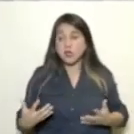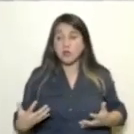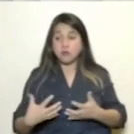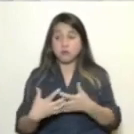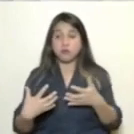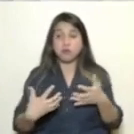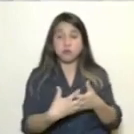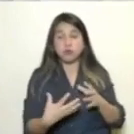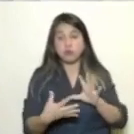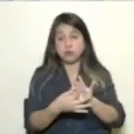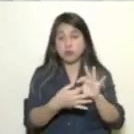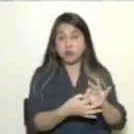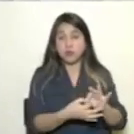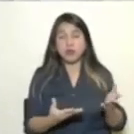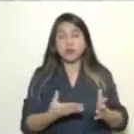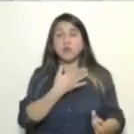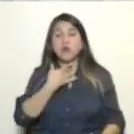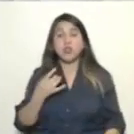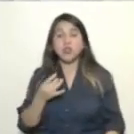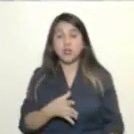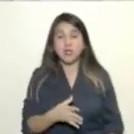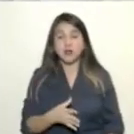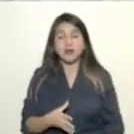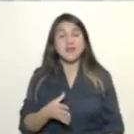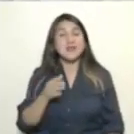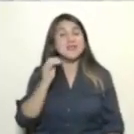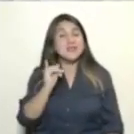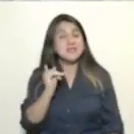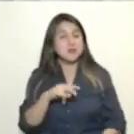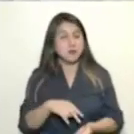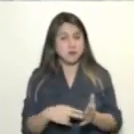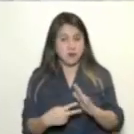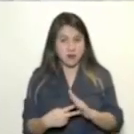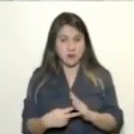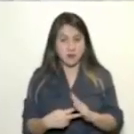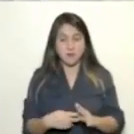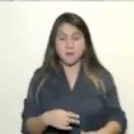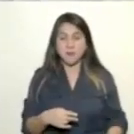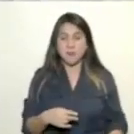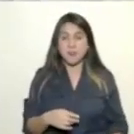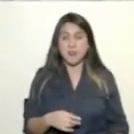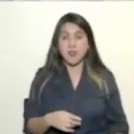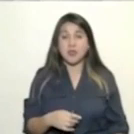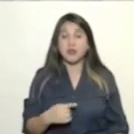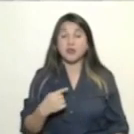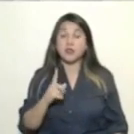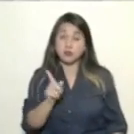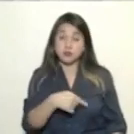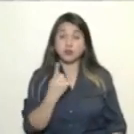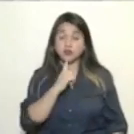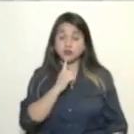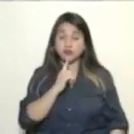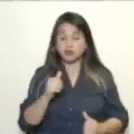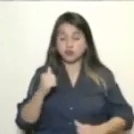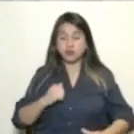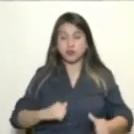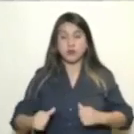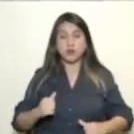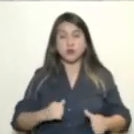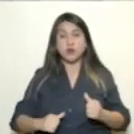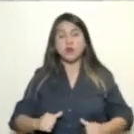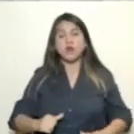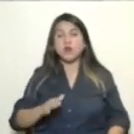parezca adecuado. Lo que ocurre, voy a reivindicar lo que nos tocó a nosotros. No